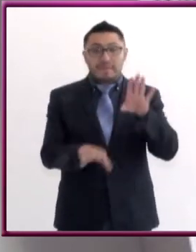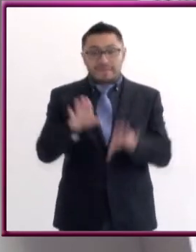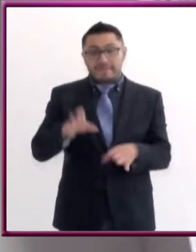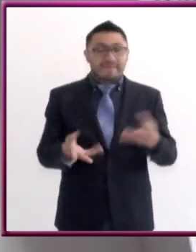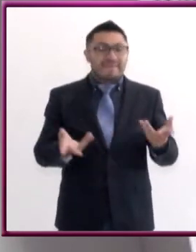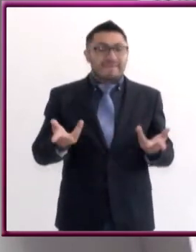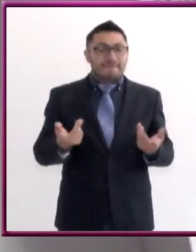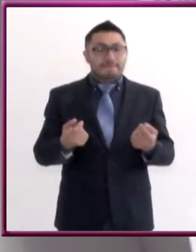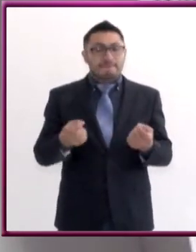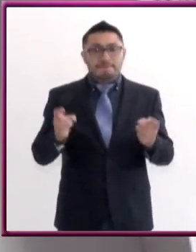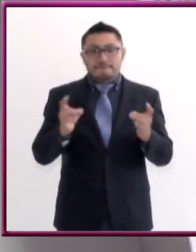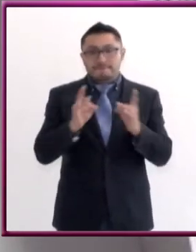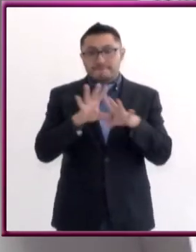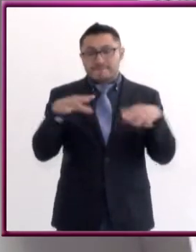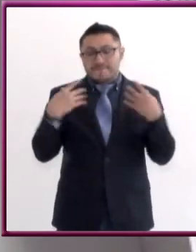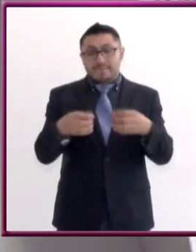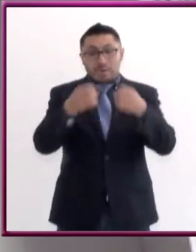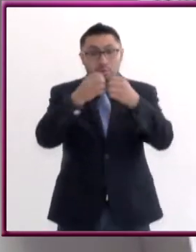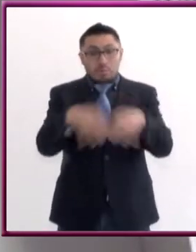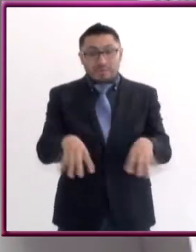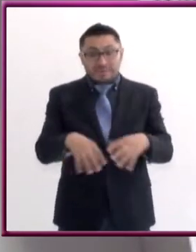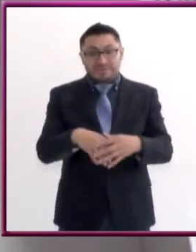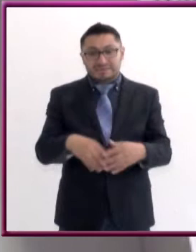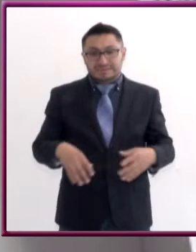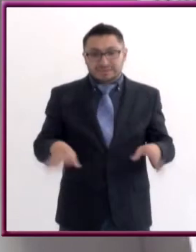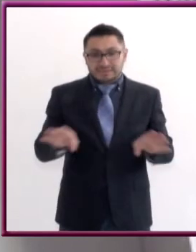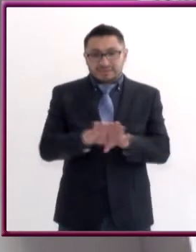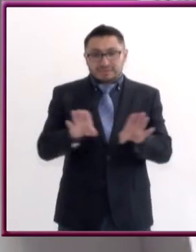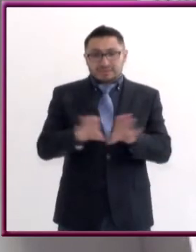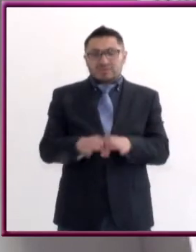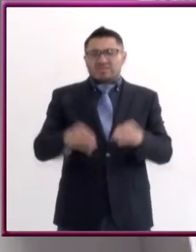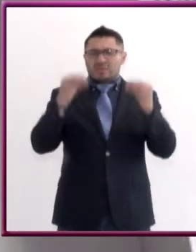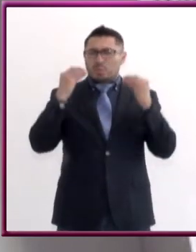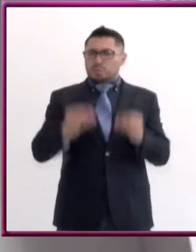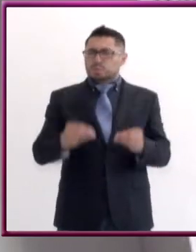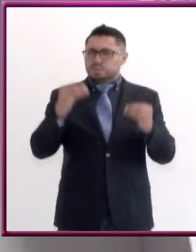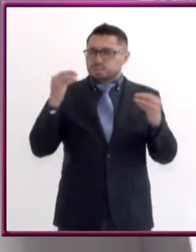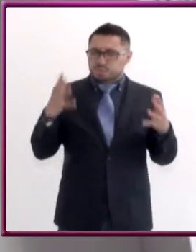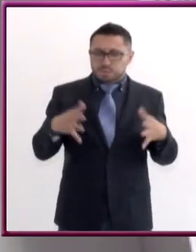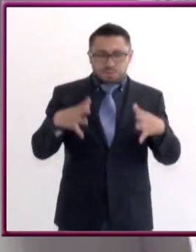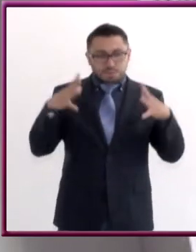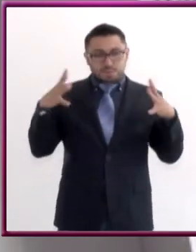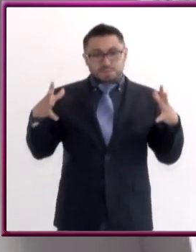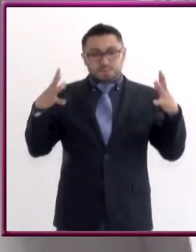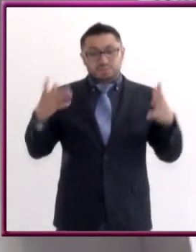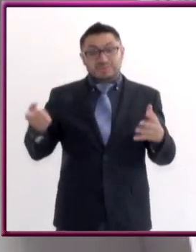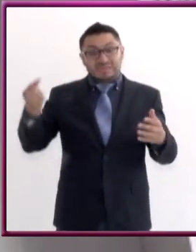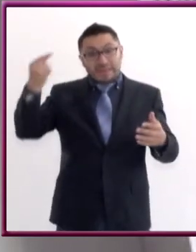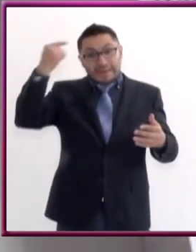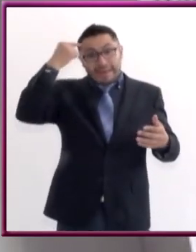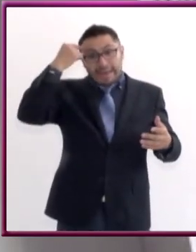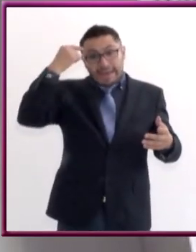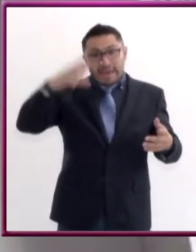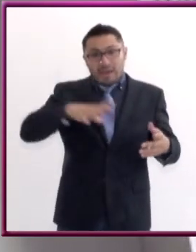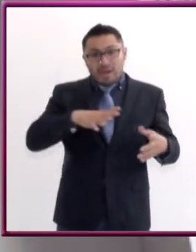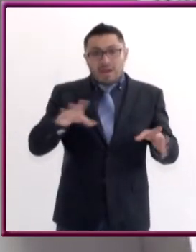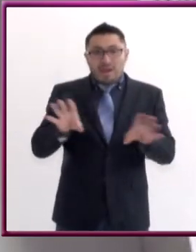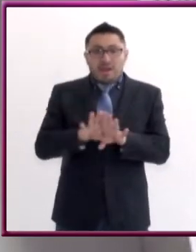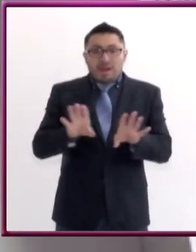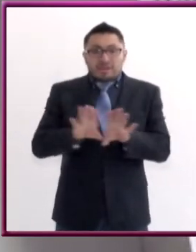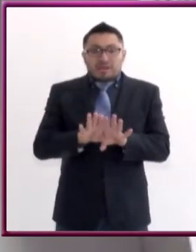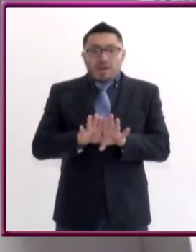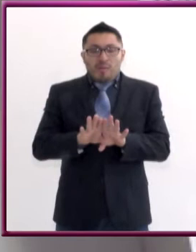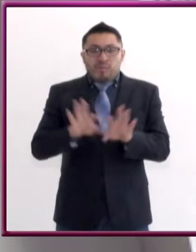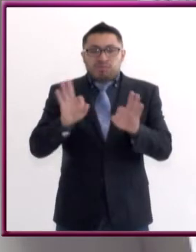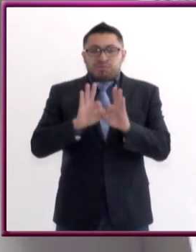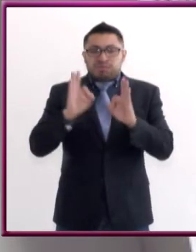muchas veces el impacto de la pérdida es de tal magnitud que la mente recurre